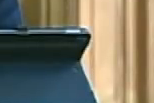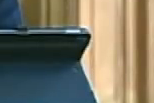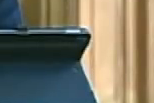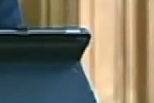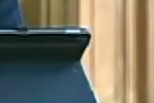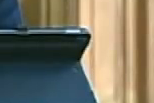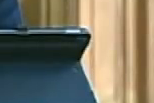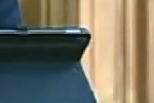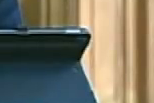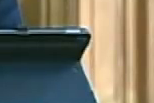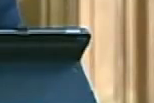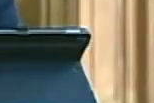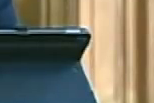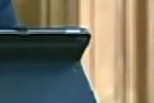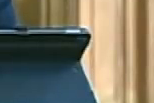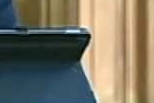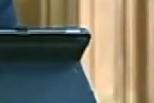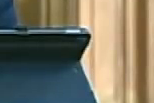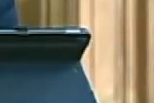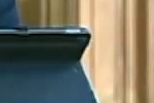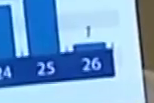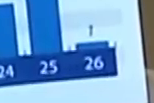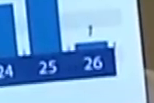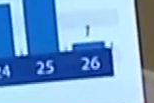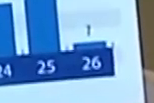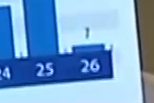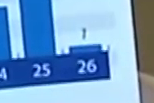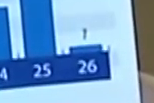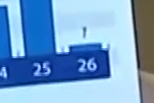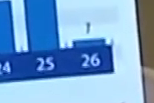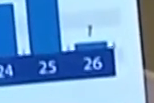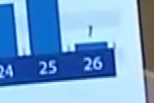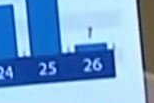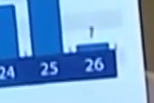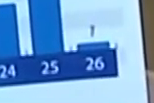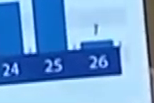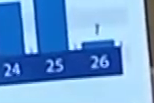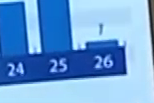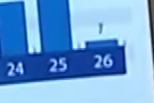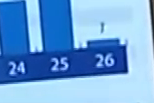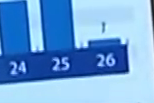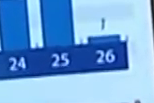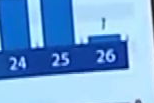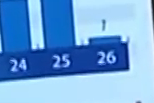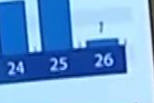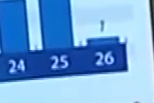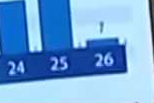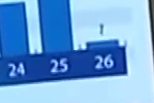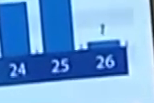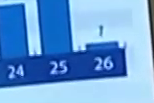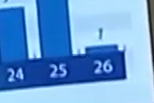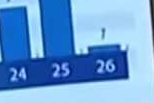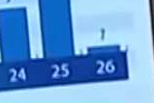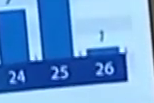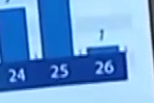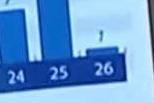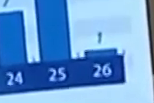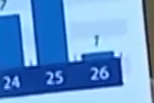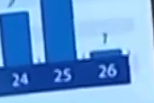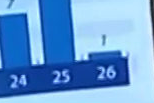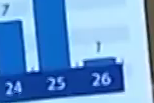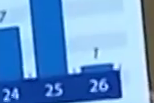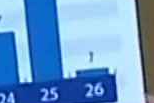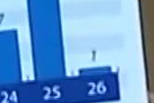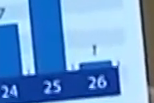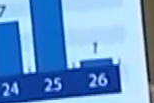fueron los primeros dos casos de esos primeros dos casos uno de los casos se está recuperando está